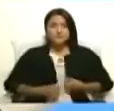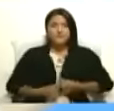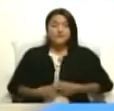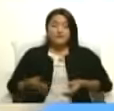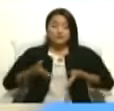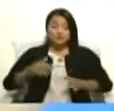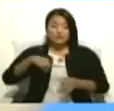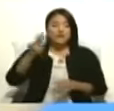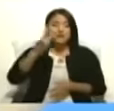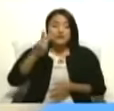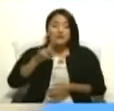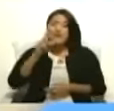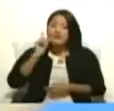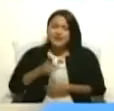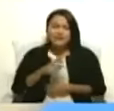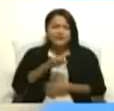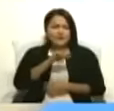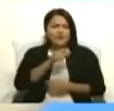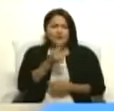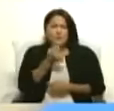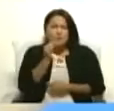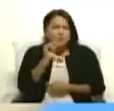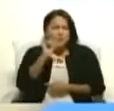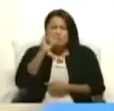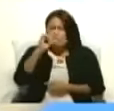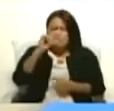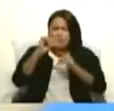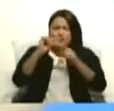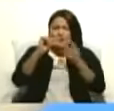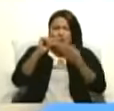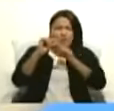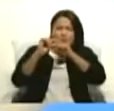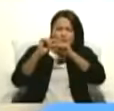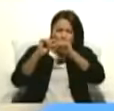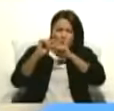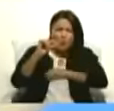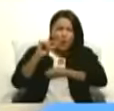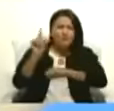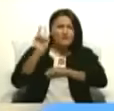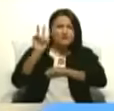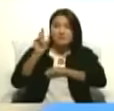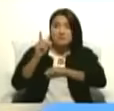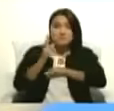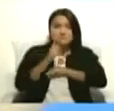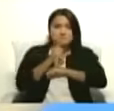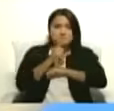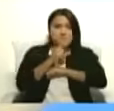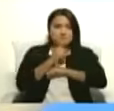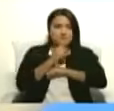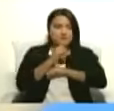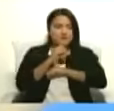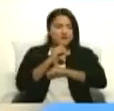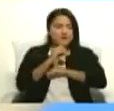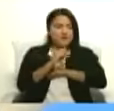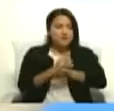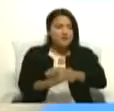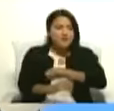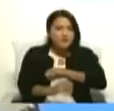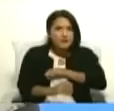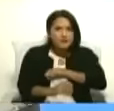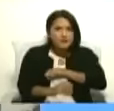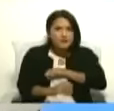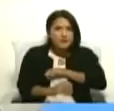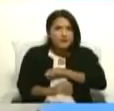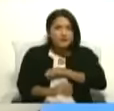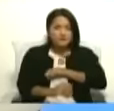deberían tener aunque sea un atiso de Patriotismo aunque sea y no permitir